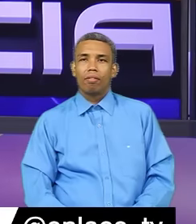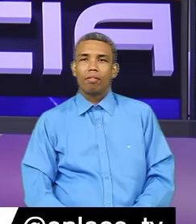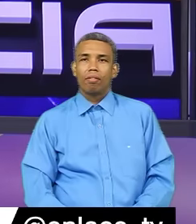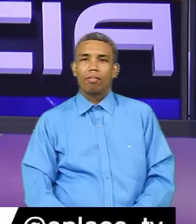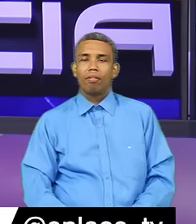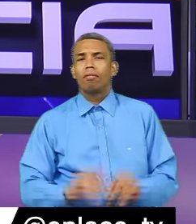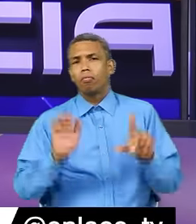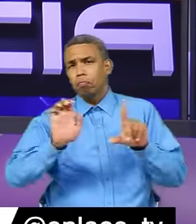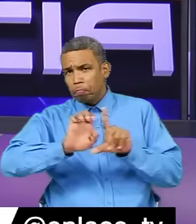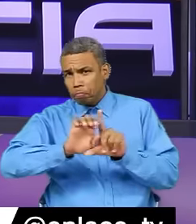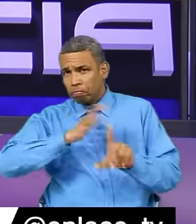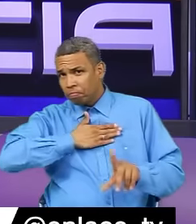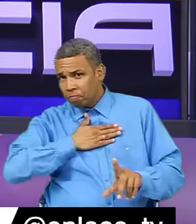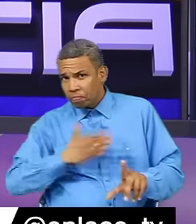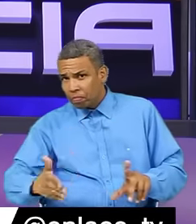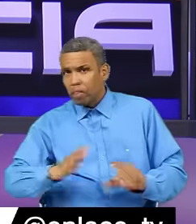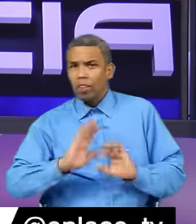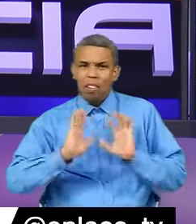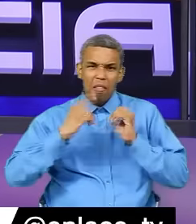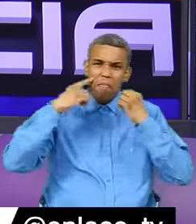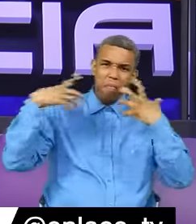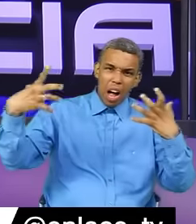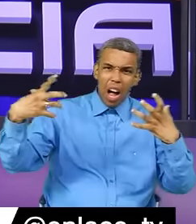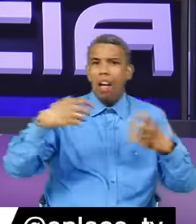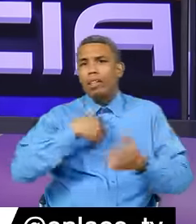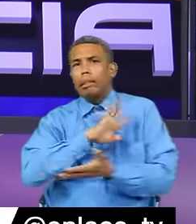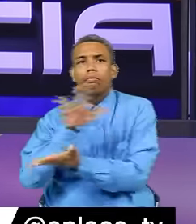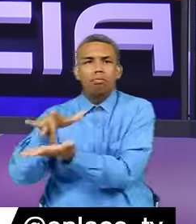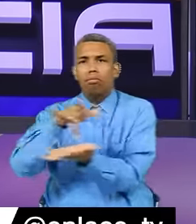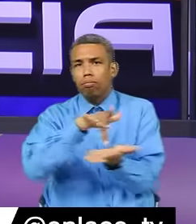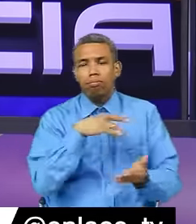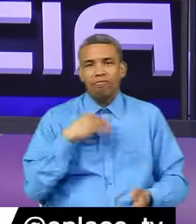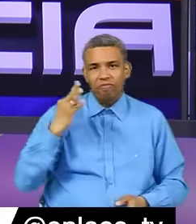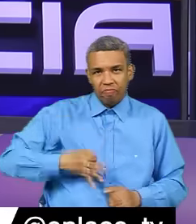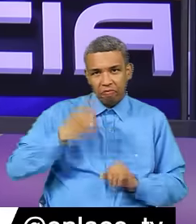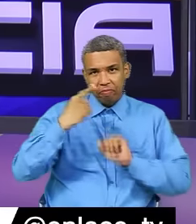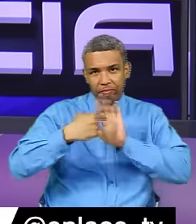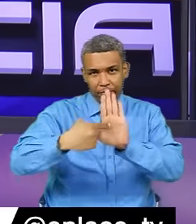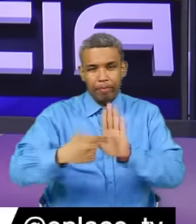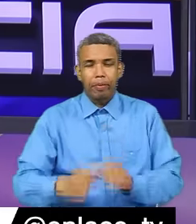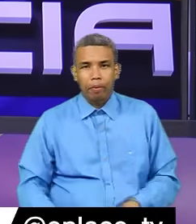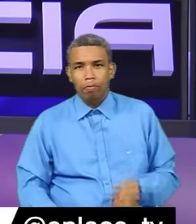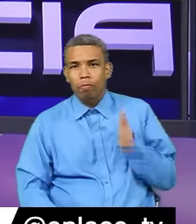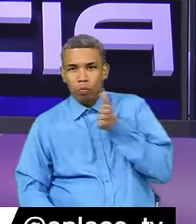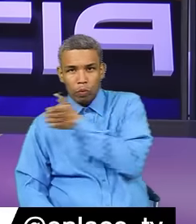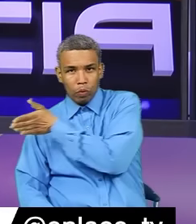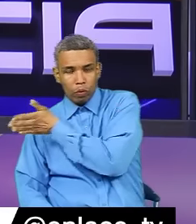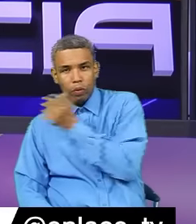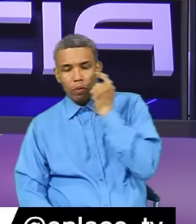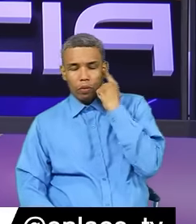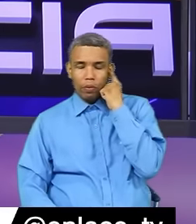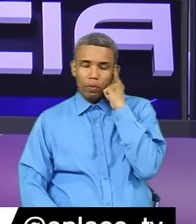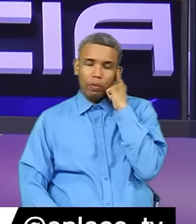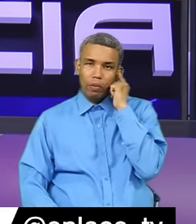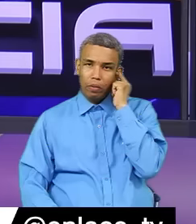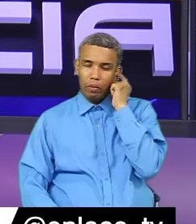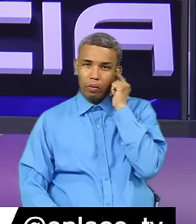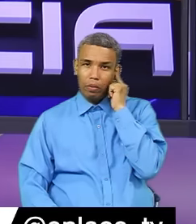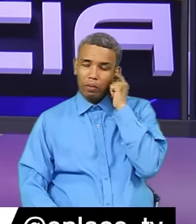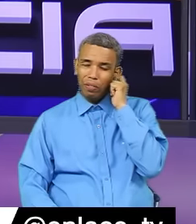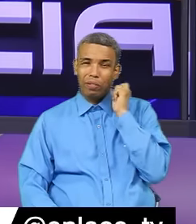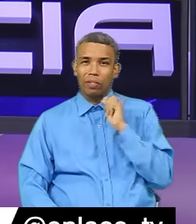Enlace Televisión, presente en los mejores eventos de la ciudad y del país. En otras informaciones, distintas organizaciones sociales y políticas se dan cita a la